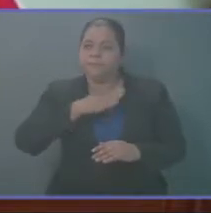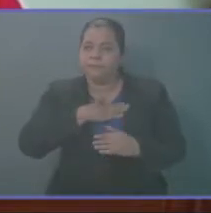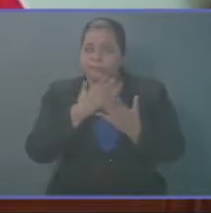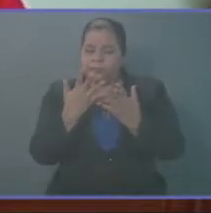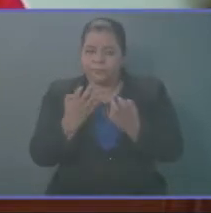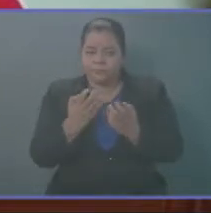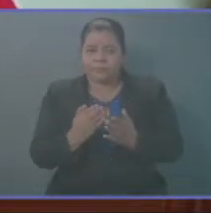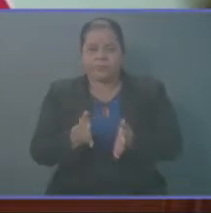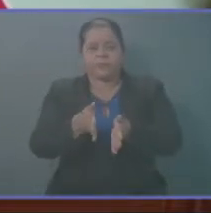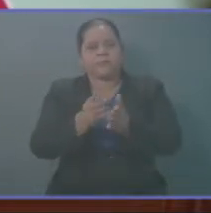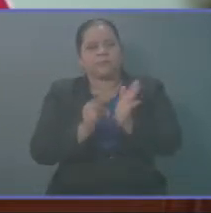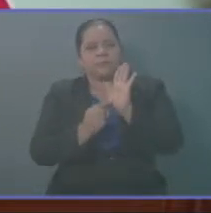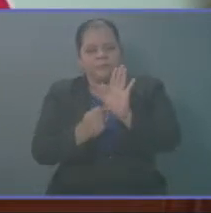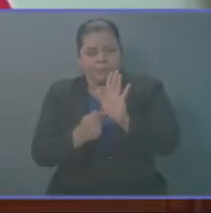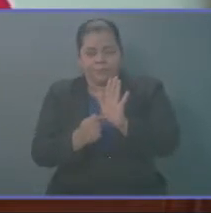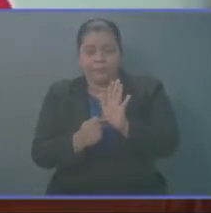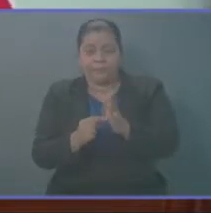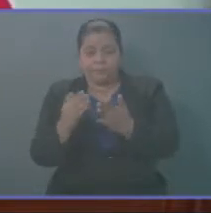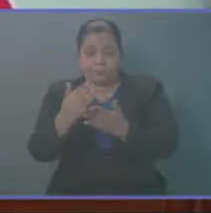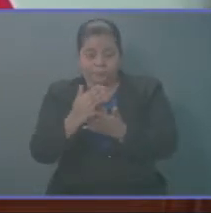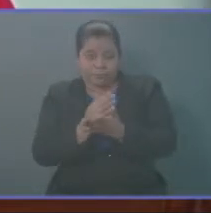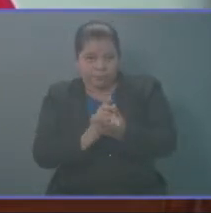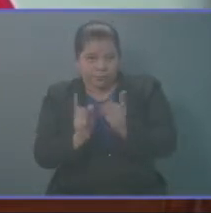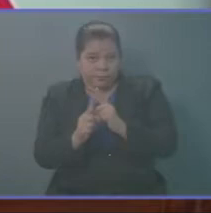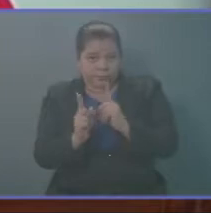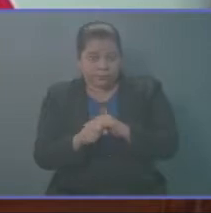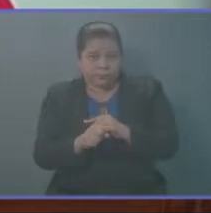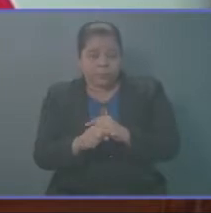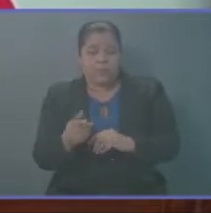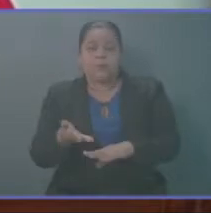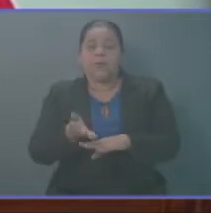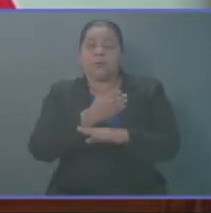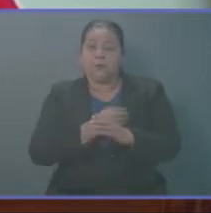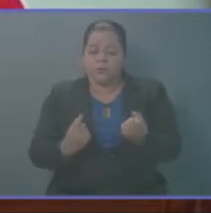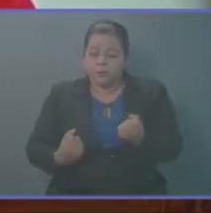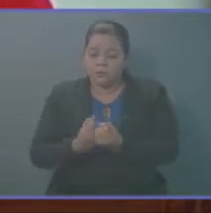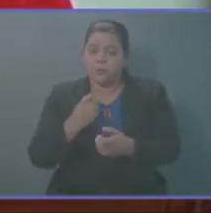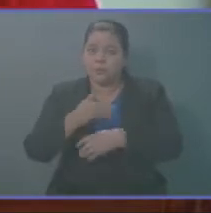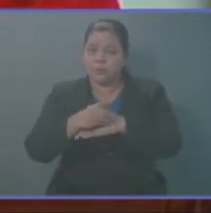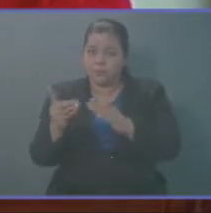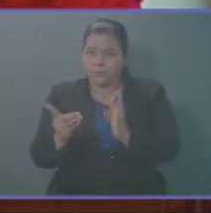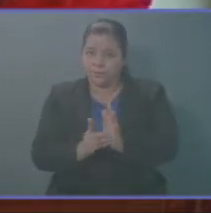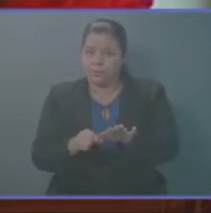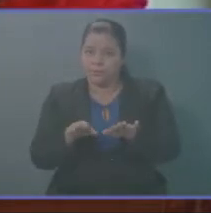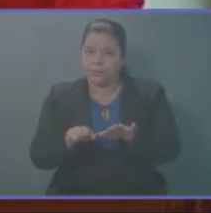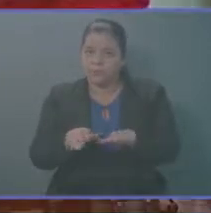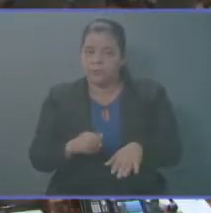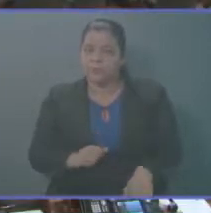presentar esta modificación de agenda solicitando también el apoyo de los demás grupos parlamentarios.